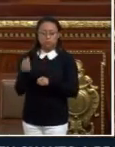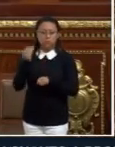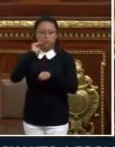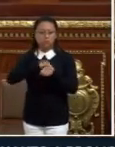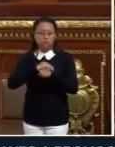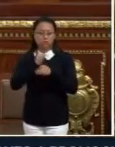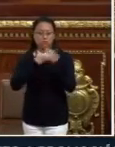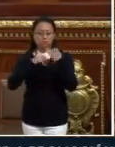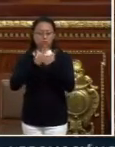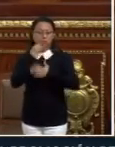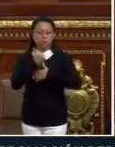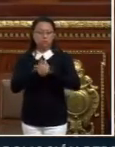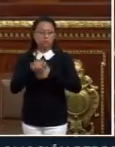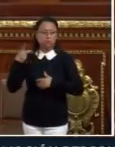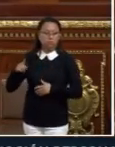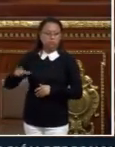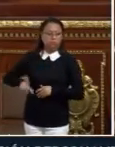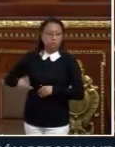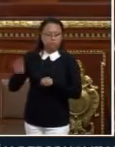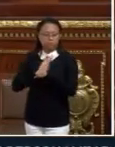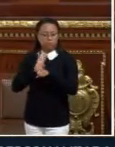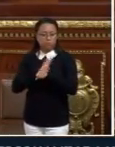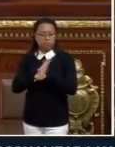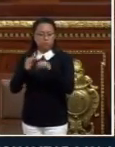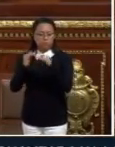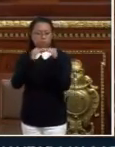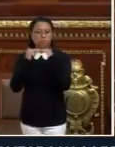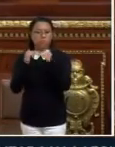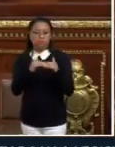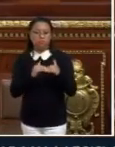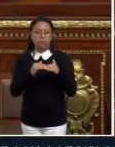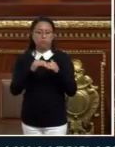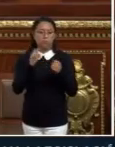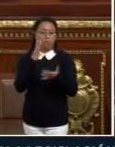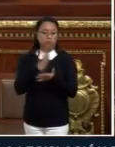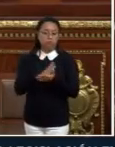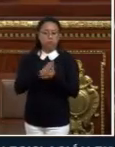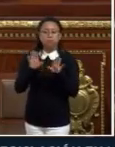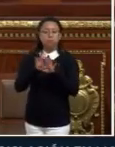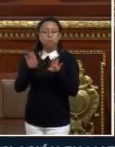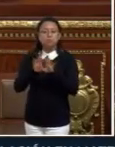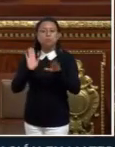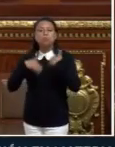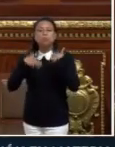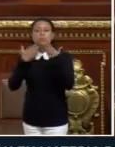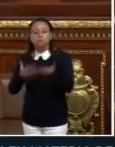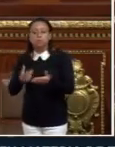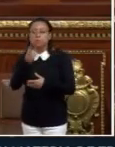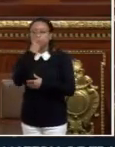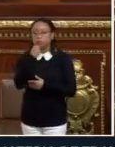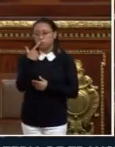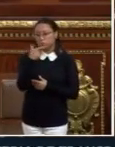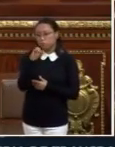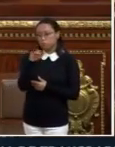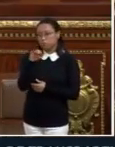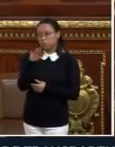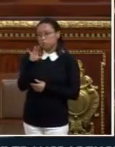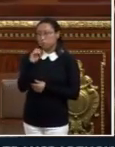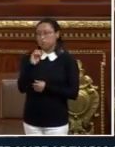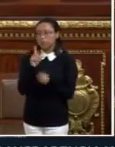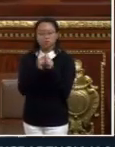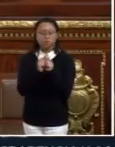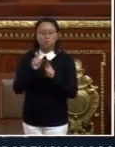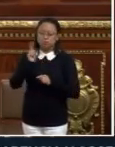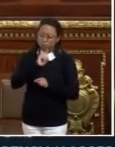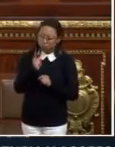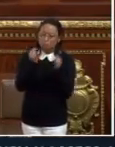igualdad, que tienen que ver no solamente con reaccionar hacia afuera, con la policía de género, sino hacia